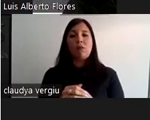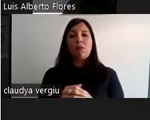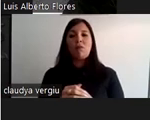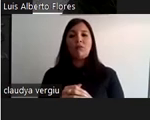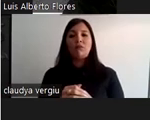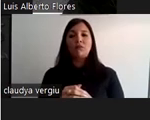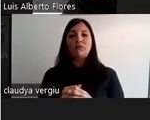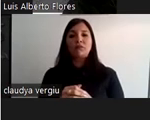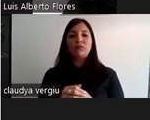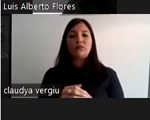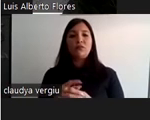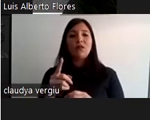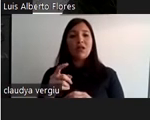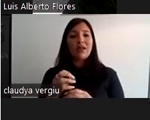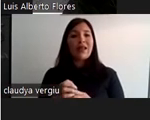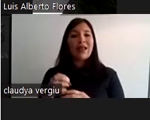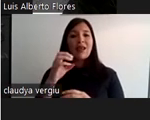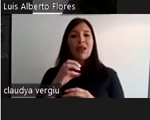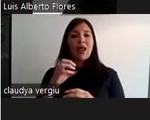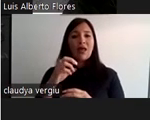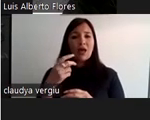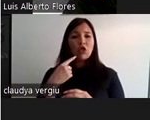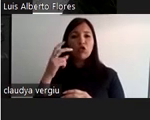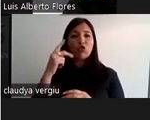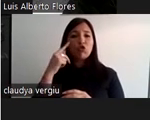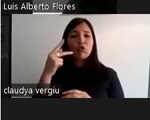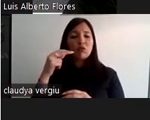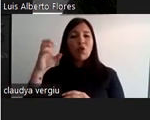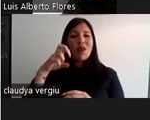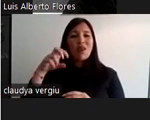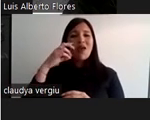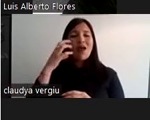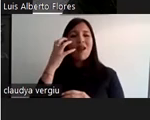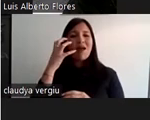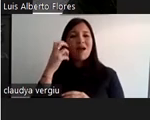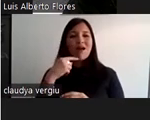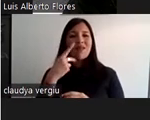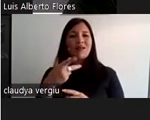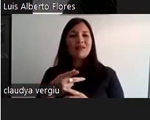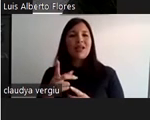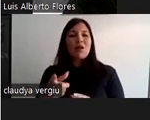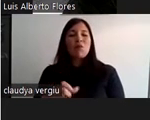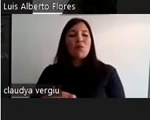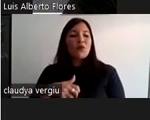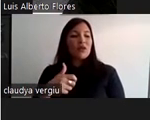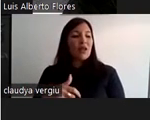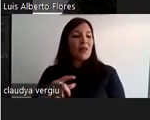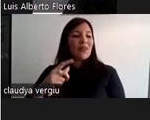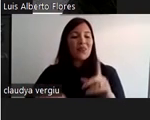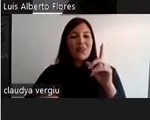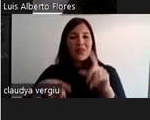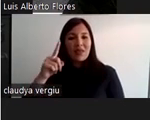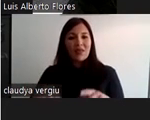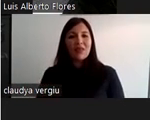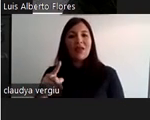naranja toma importancia no en donde se puede disfrutar de las experiencias del día a día de cómo es la